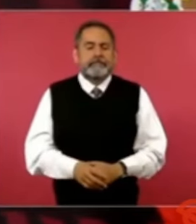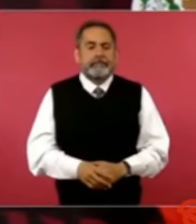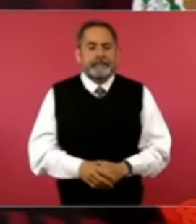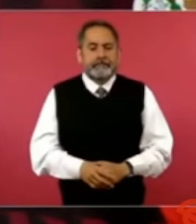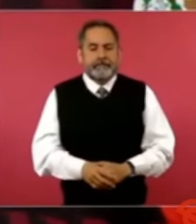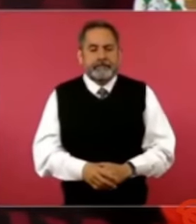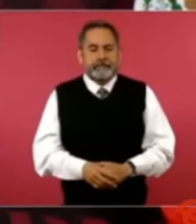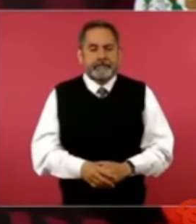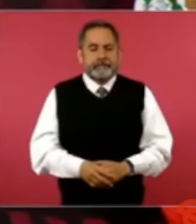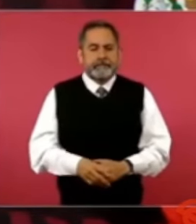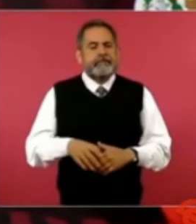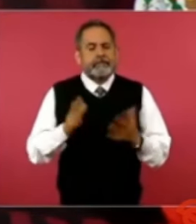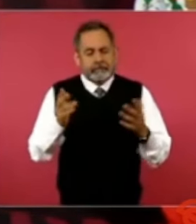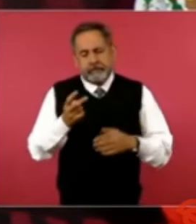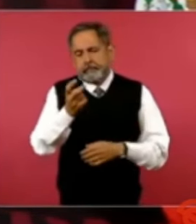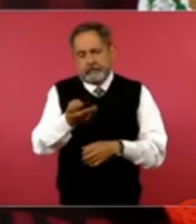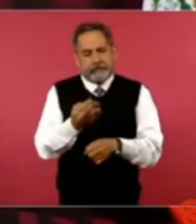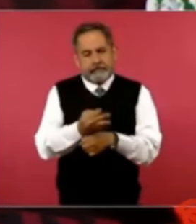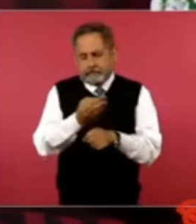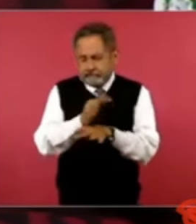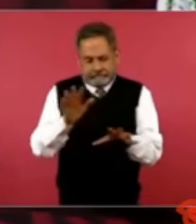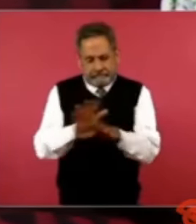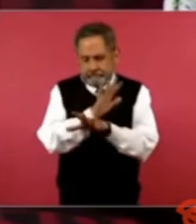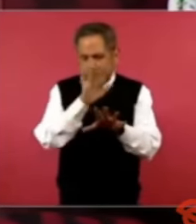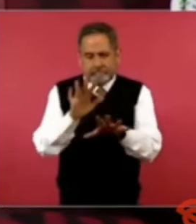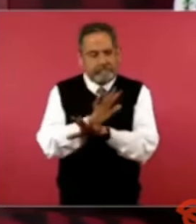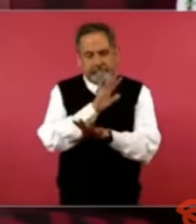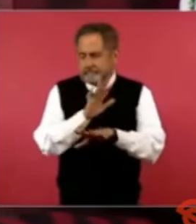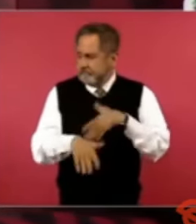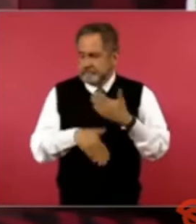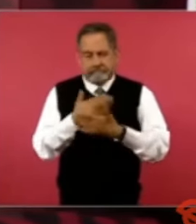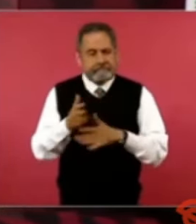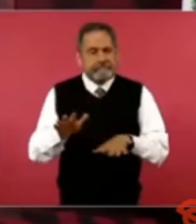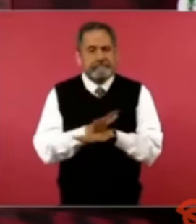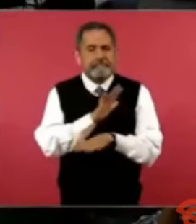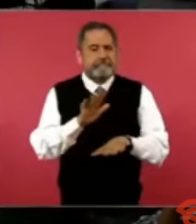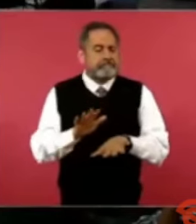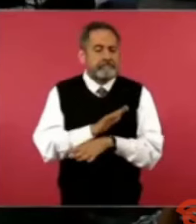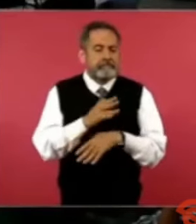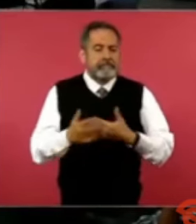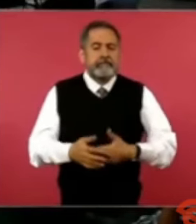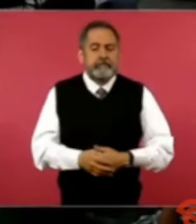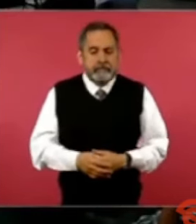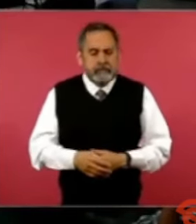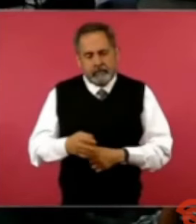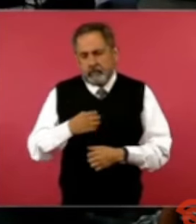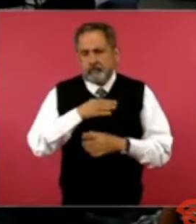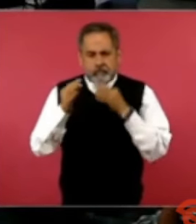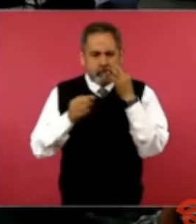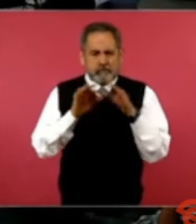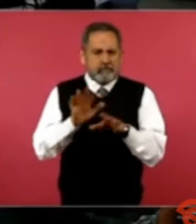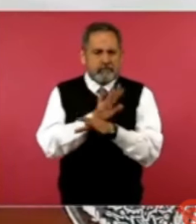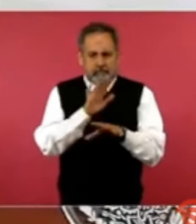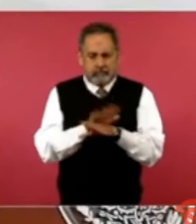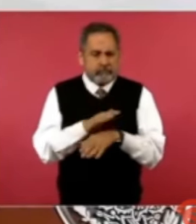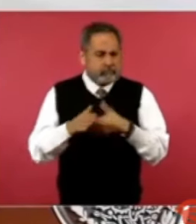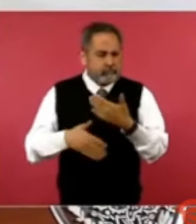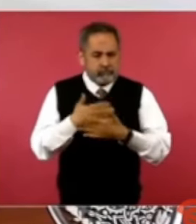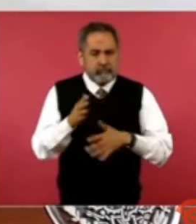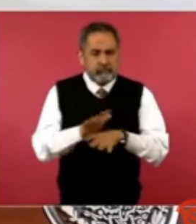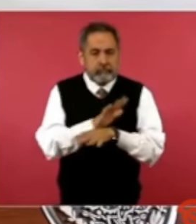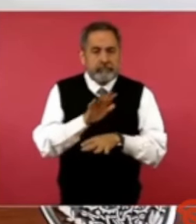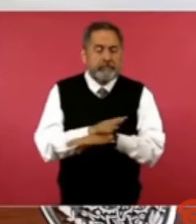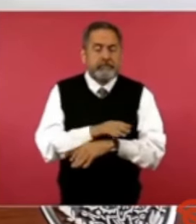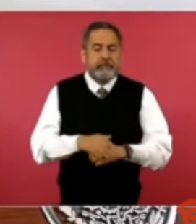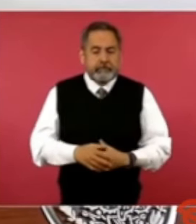quitaban son los cambios que se están dando son Este buenos los cambios